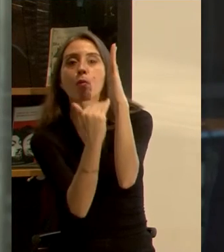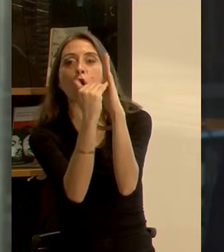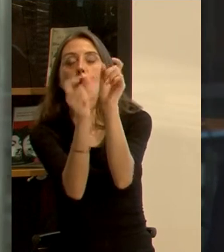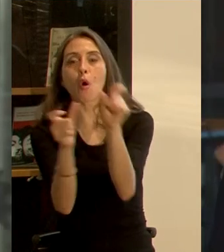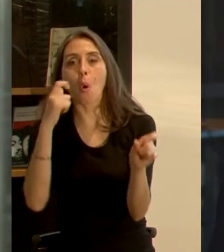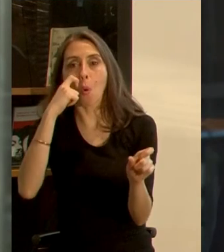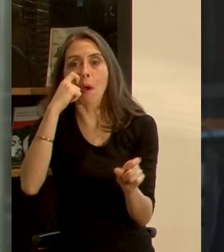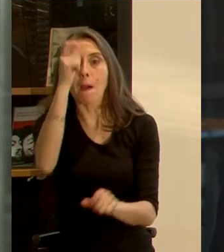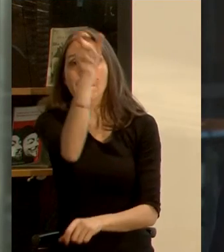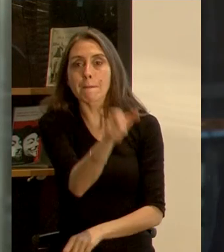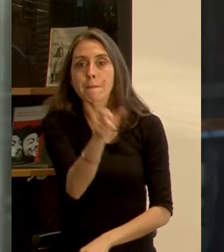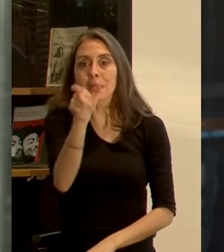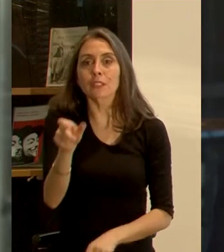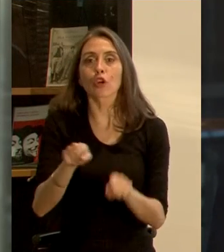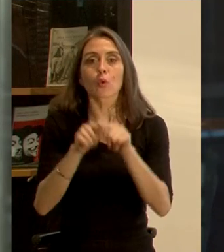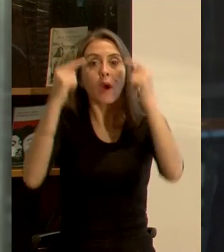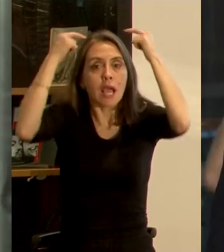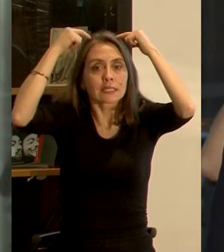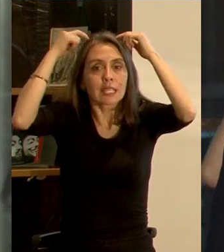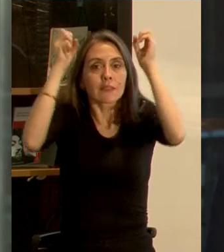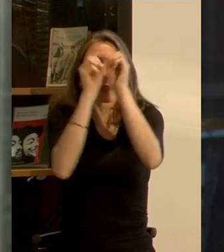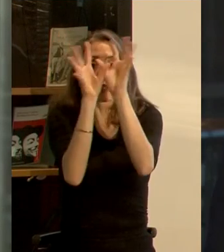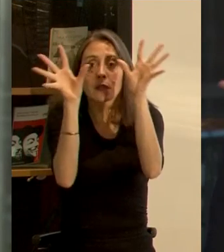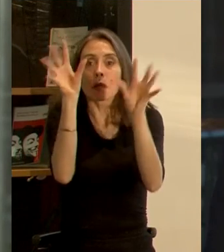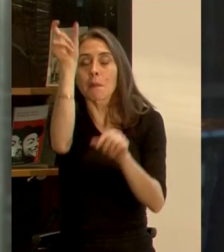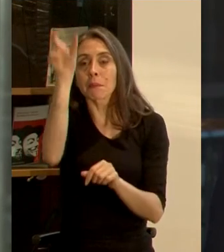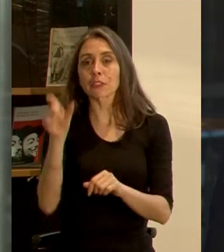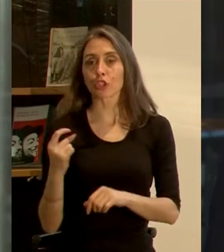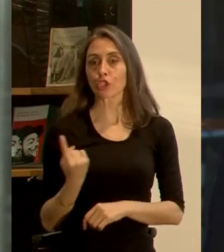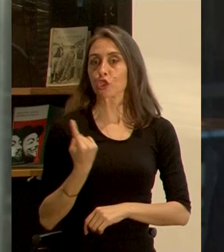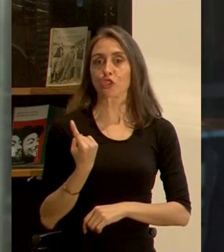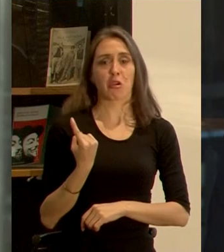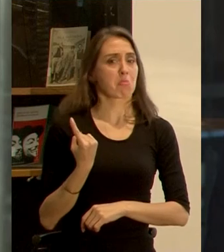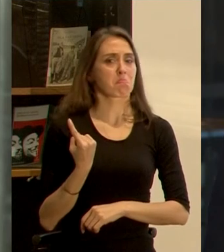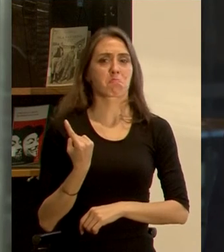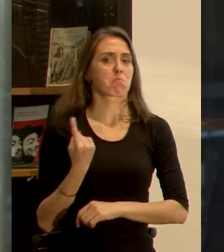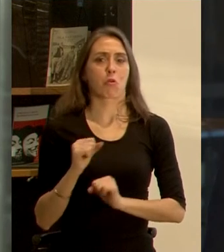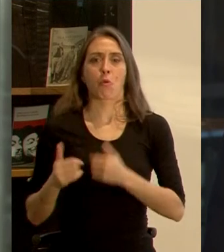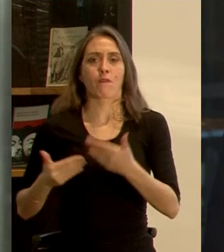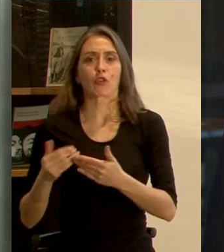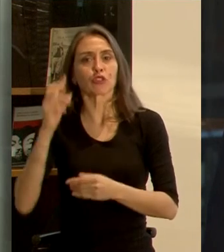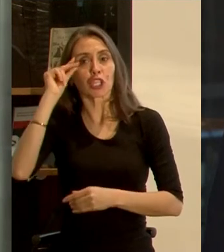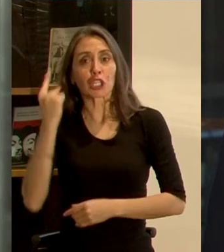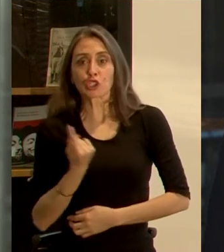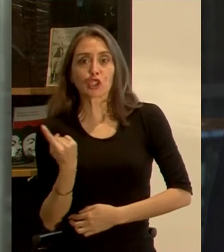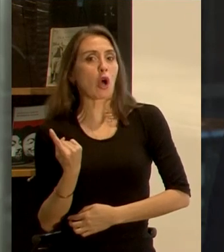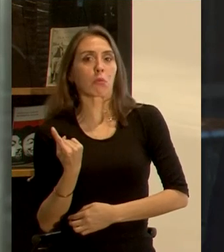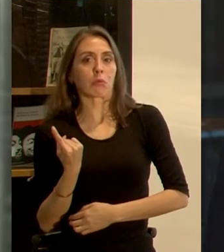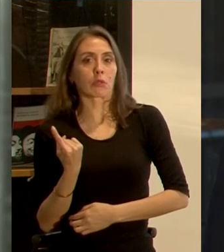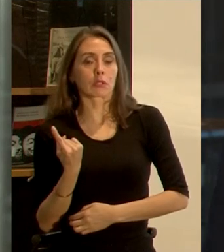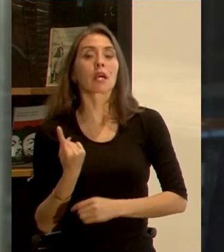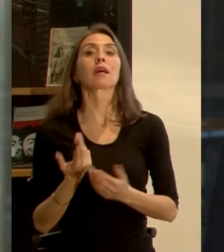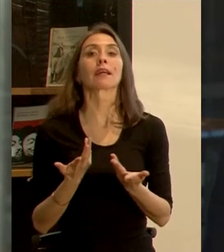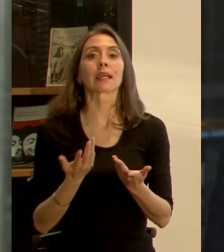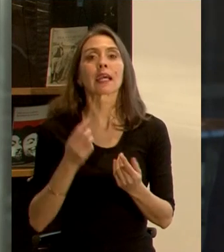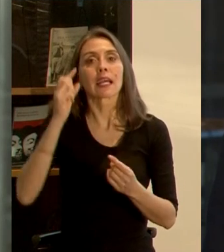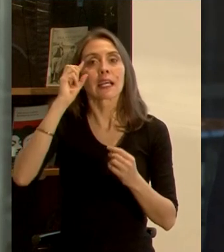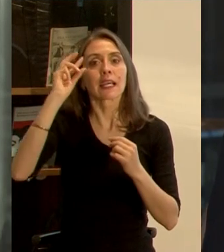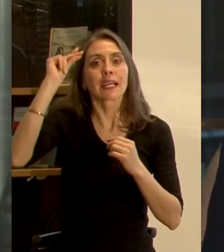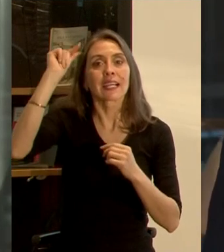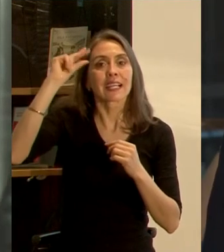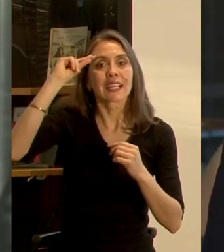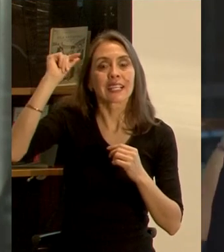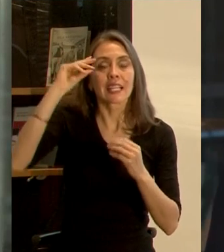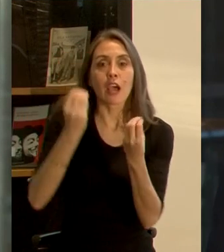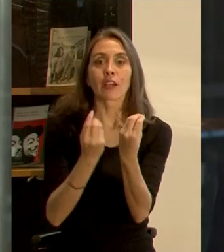las personas para mí son como las neuronas. Una persona sola no puede funcionar, no puede crear nada. Yo creo que gran parte de lo que ha creado,